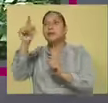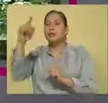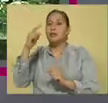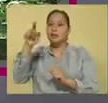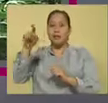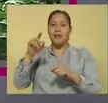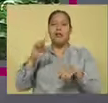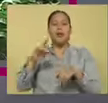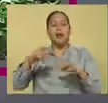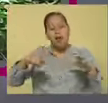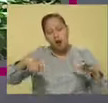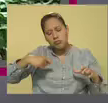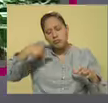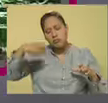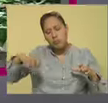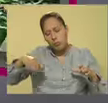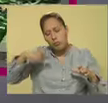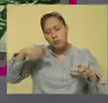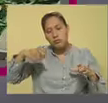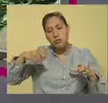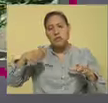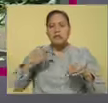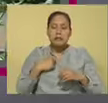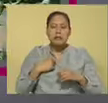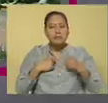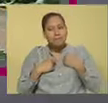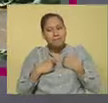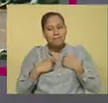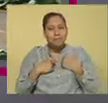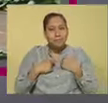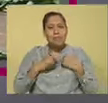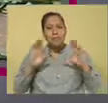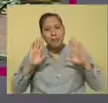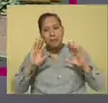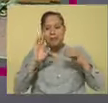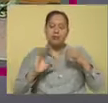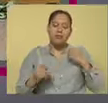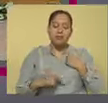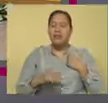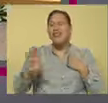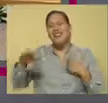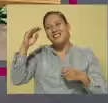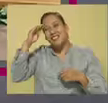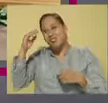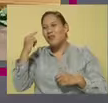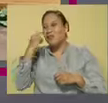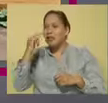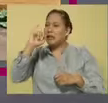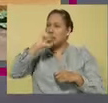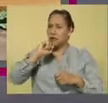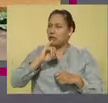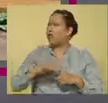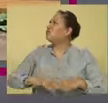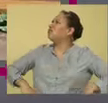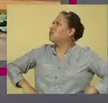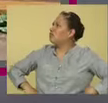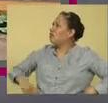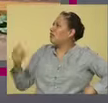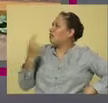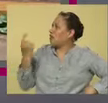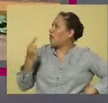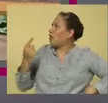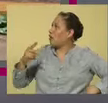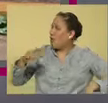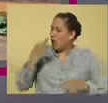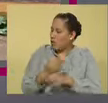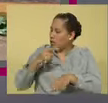en la hora de la comida y llego yo con mi batea de babas ahí. Ay, señor Negrete, óigame usted, es